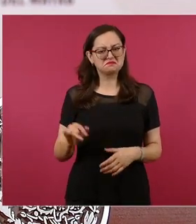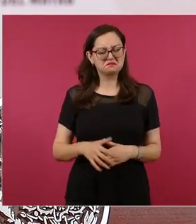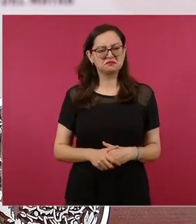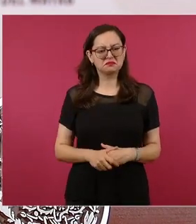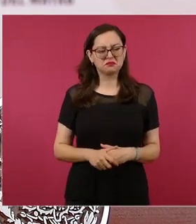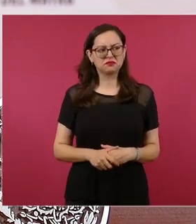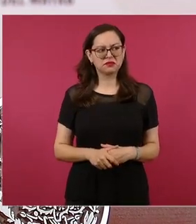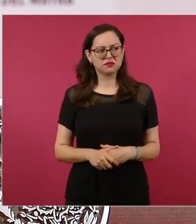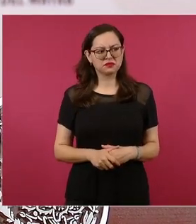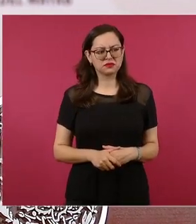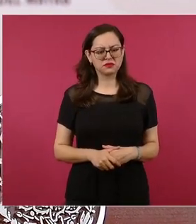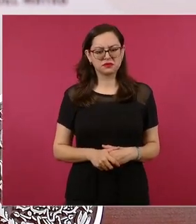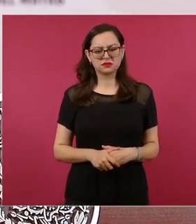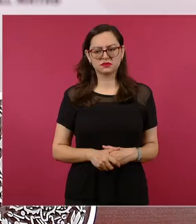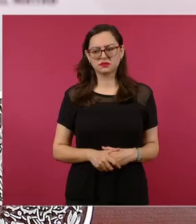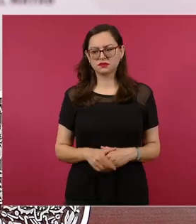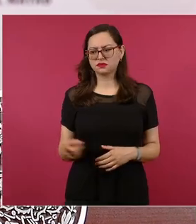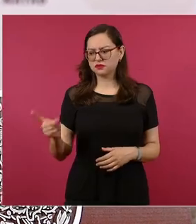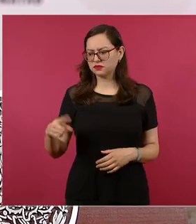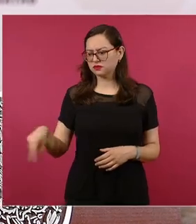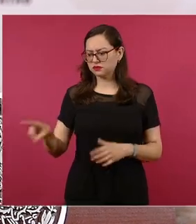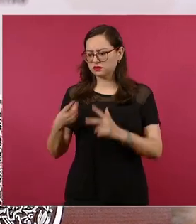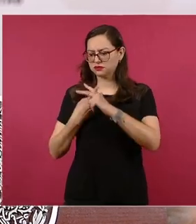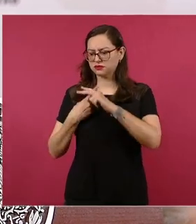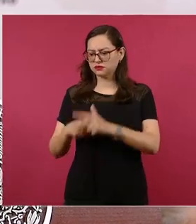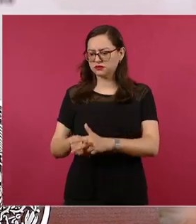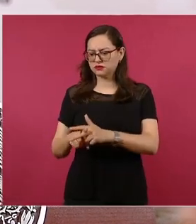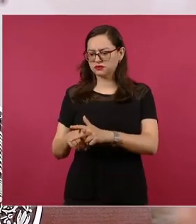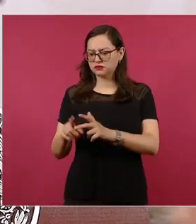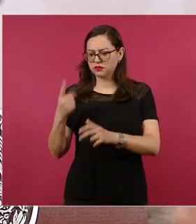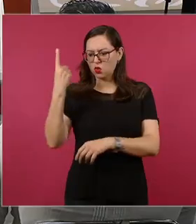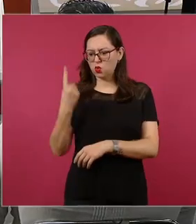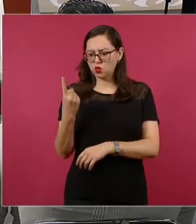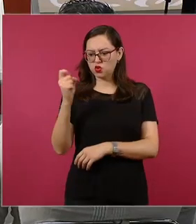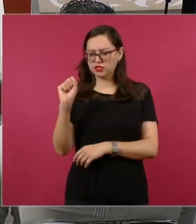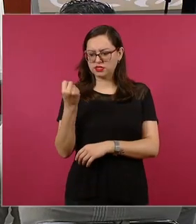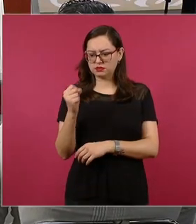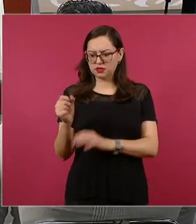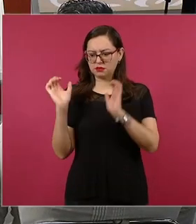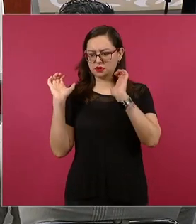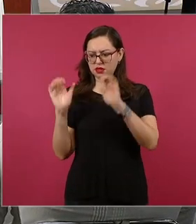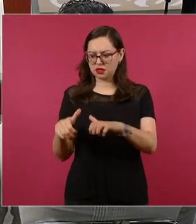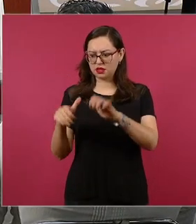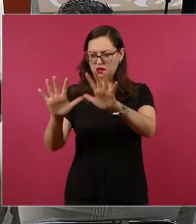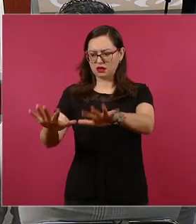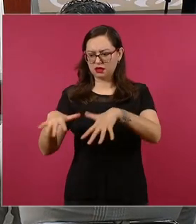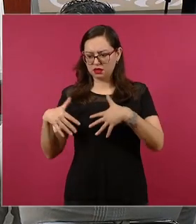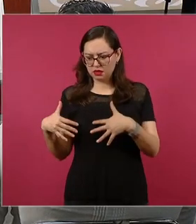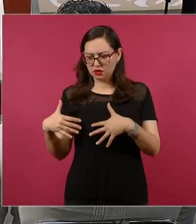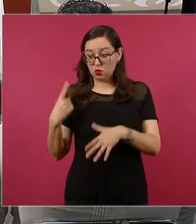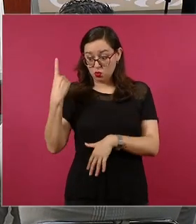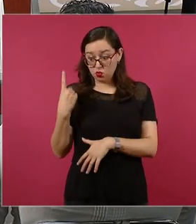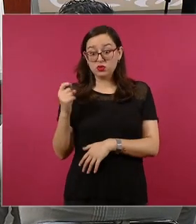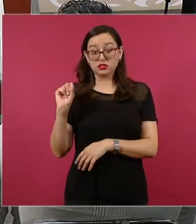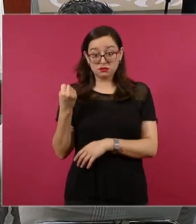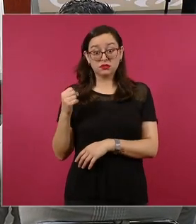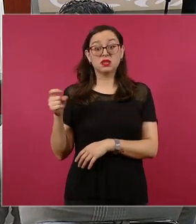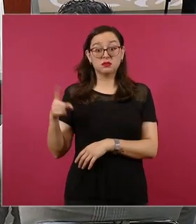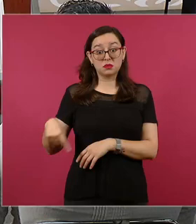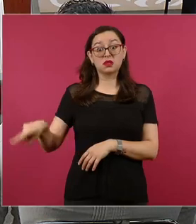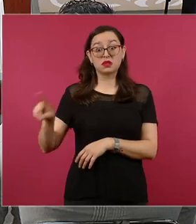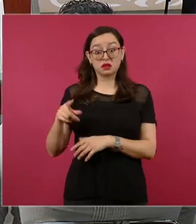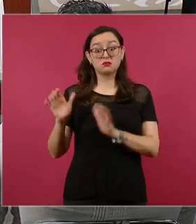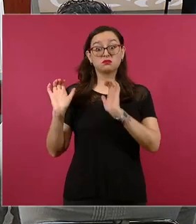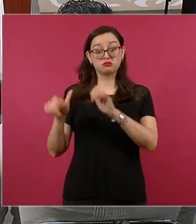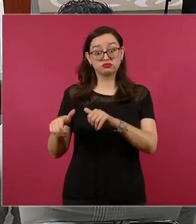ellos van a entrar a principios de septiembre, ¿no? El 1 de septiembre. A ver